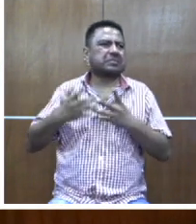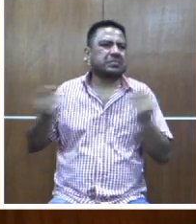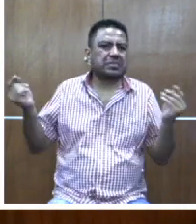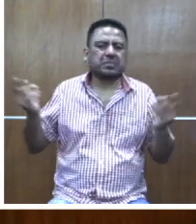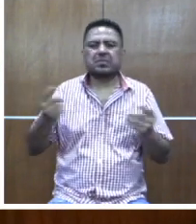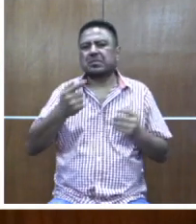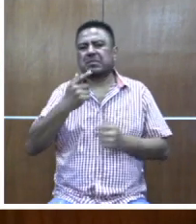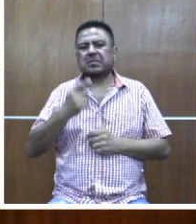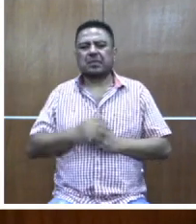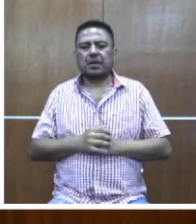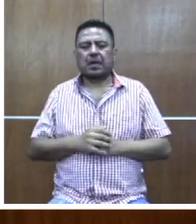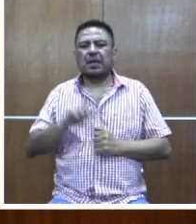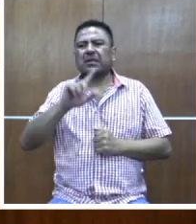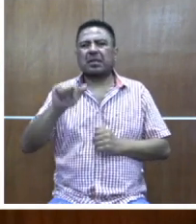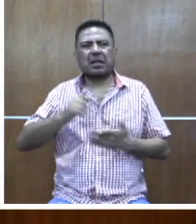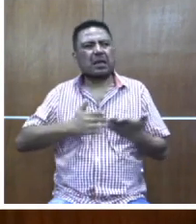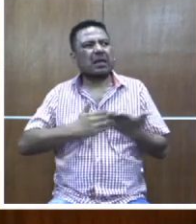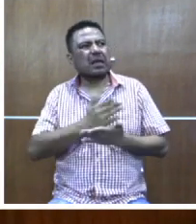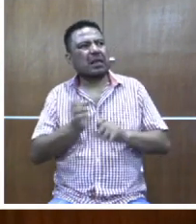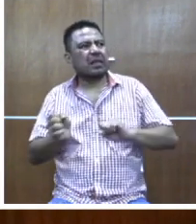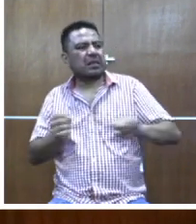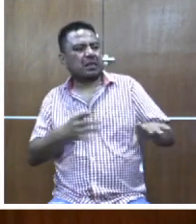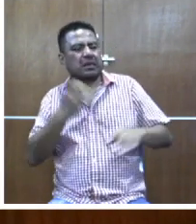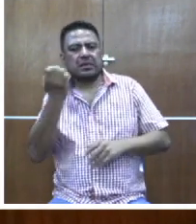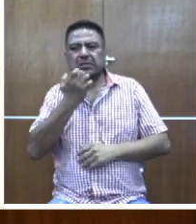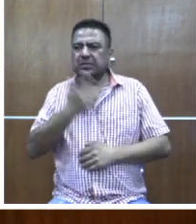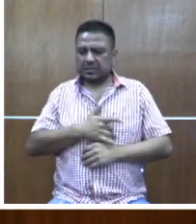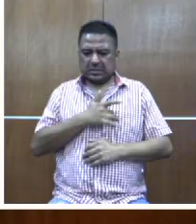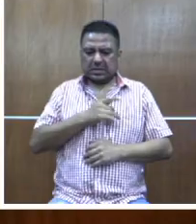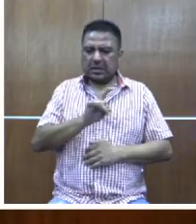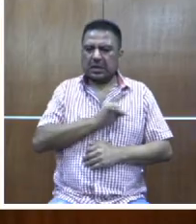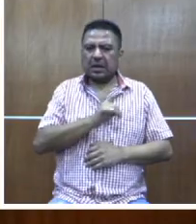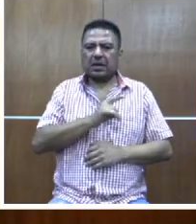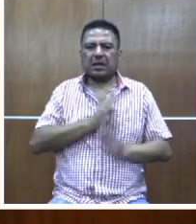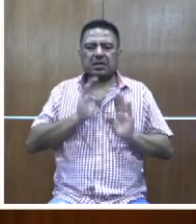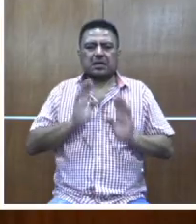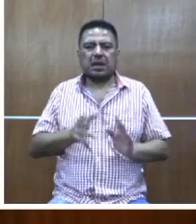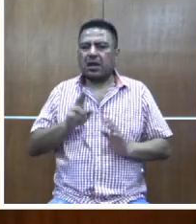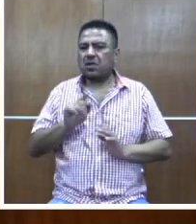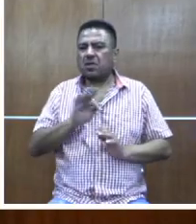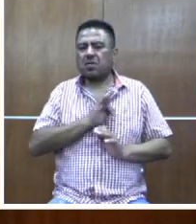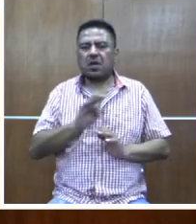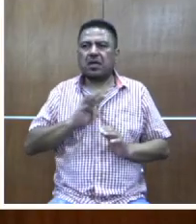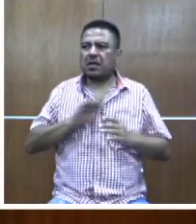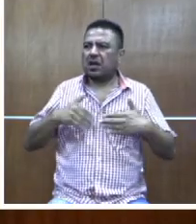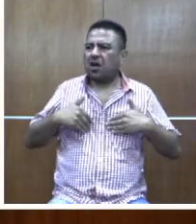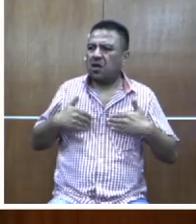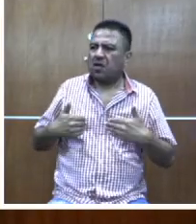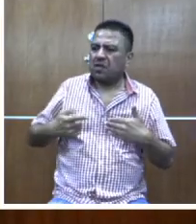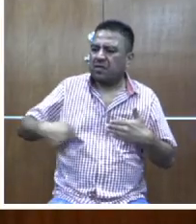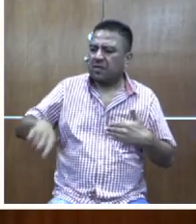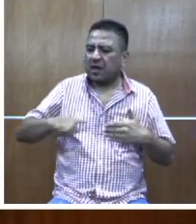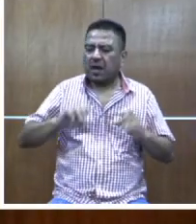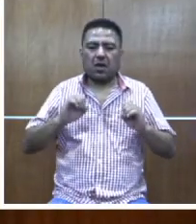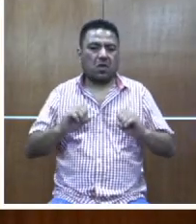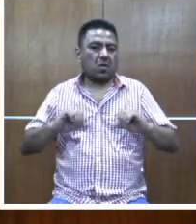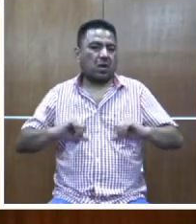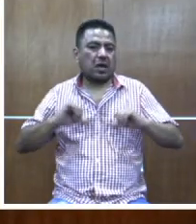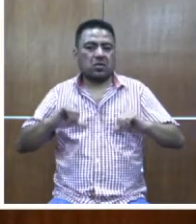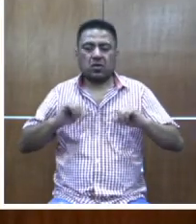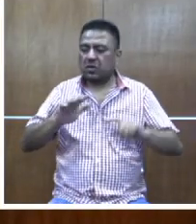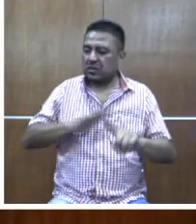rostros de niñas que dejan de ir a la escuela por temor, de niños que ya no pueden confiar, de adolescentes